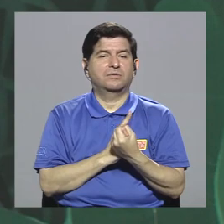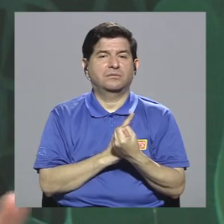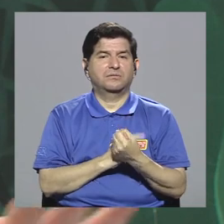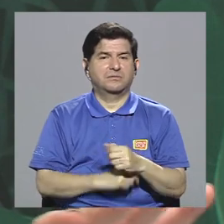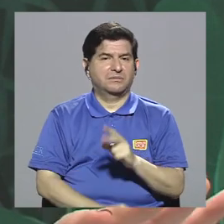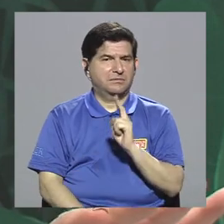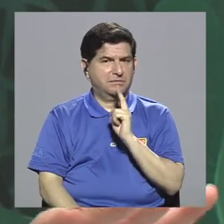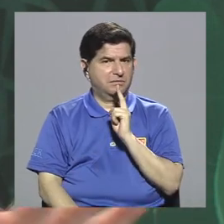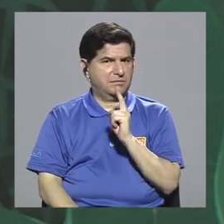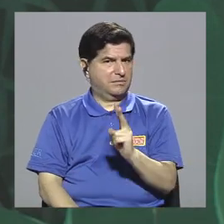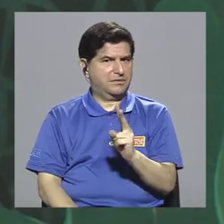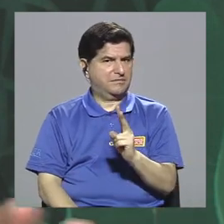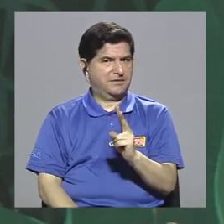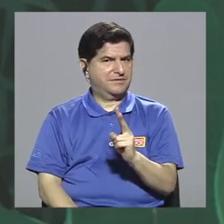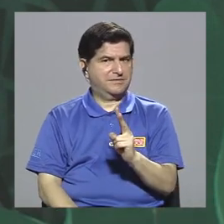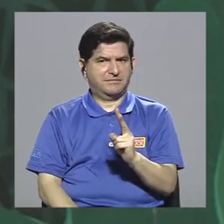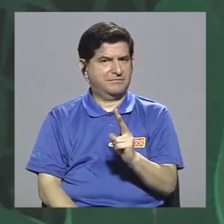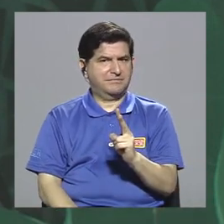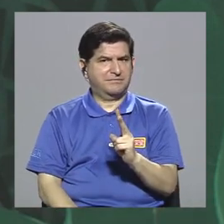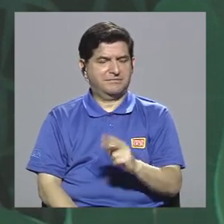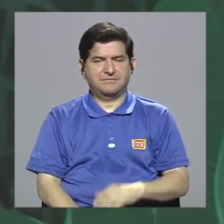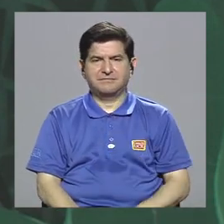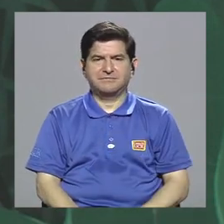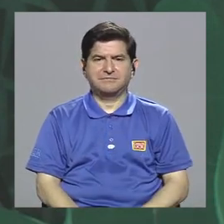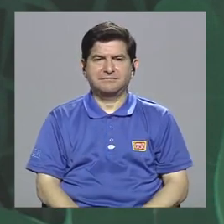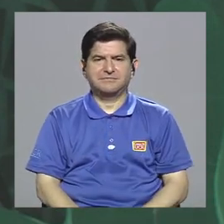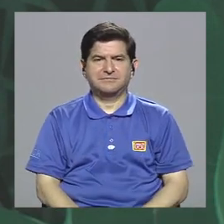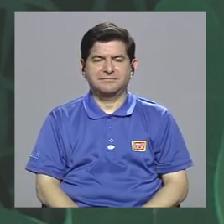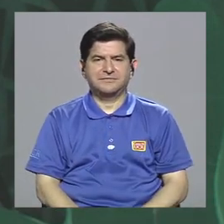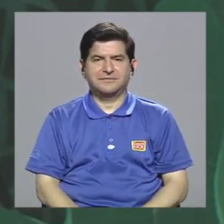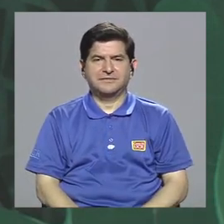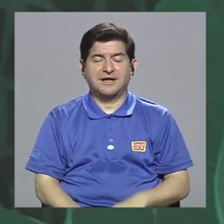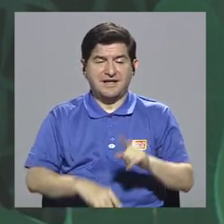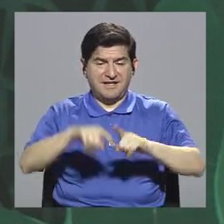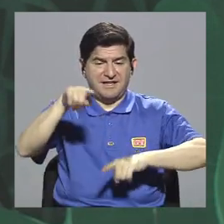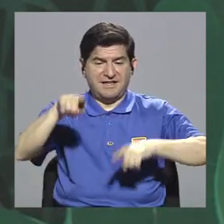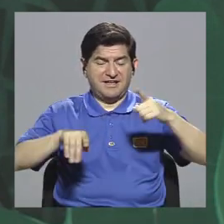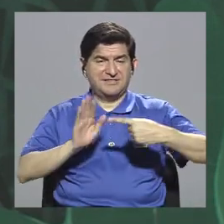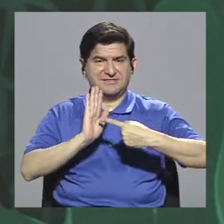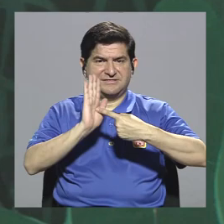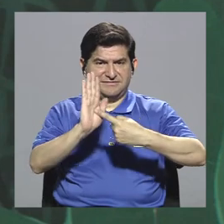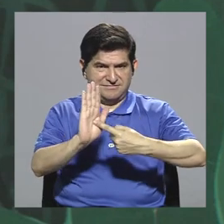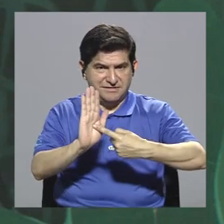ya finaliza la situación ahí. Y en realidad